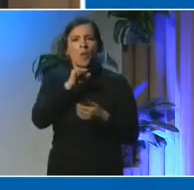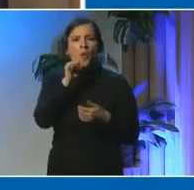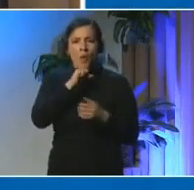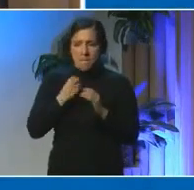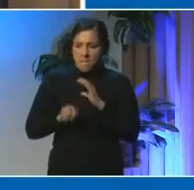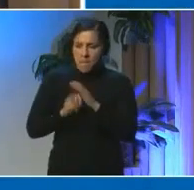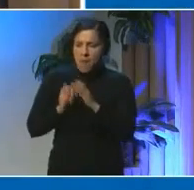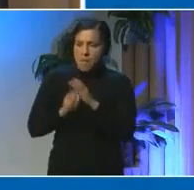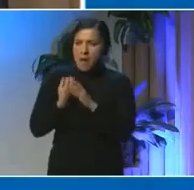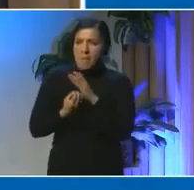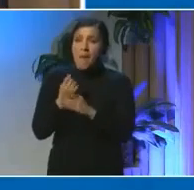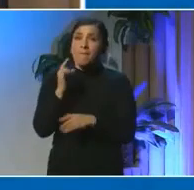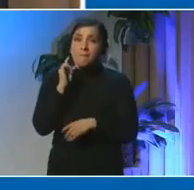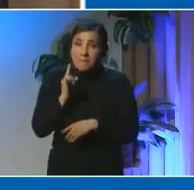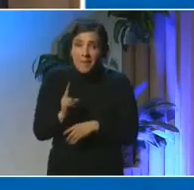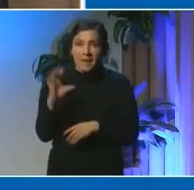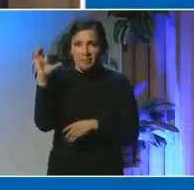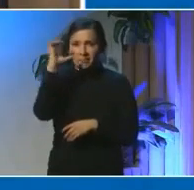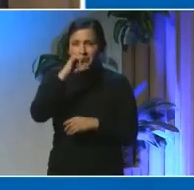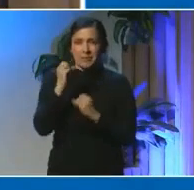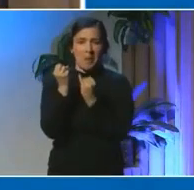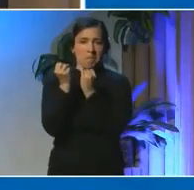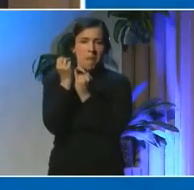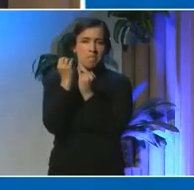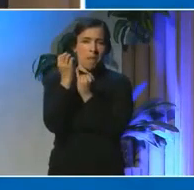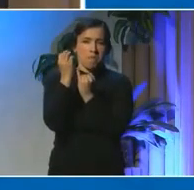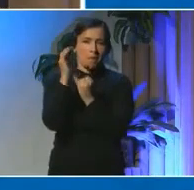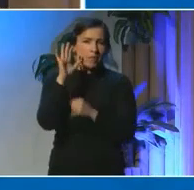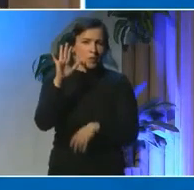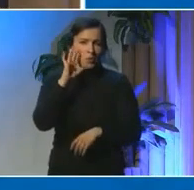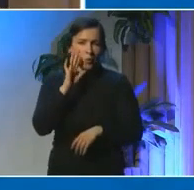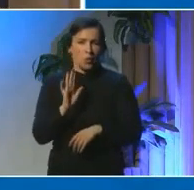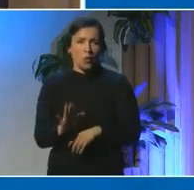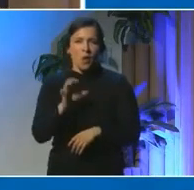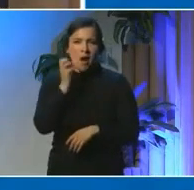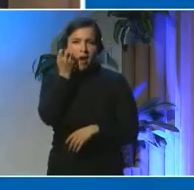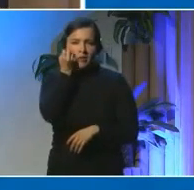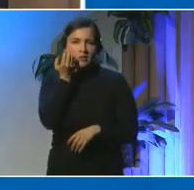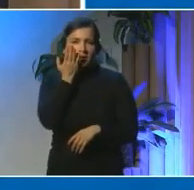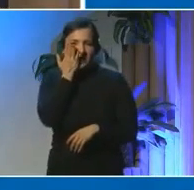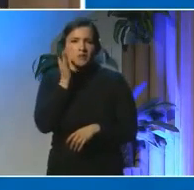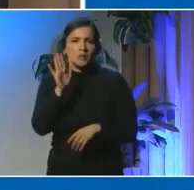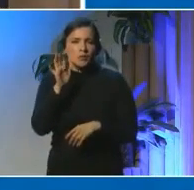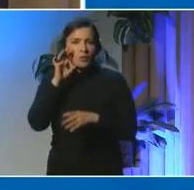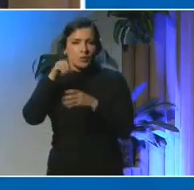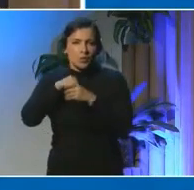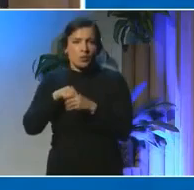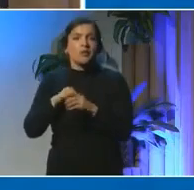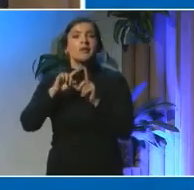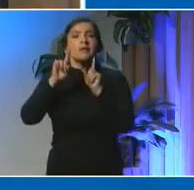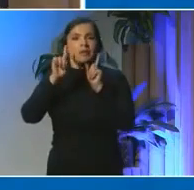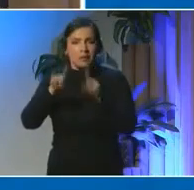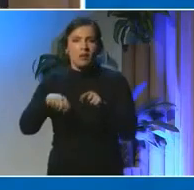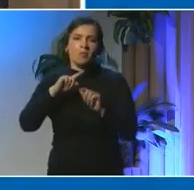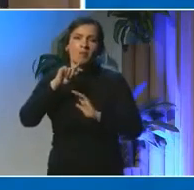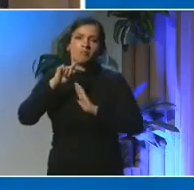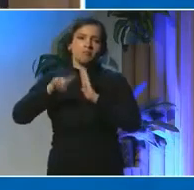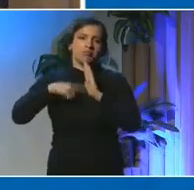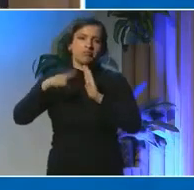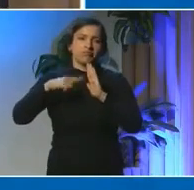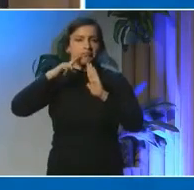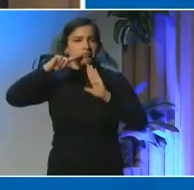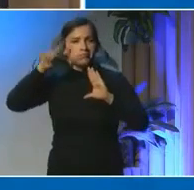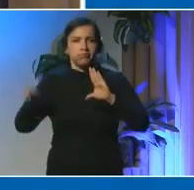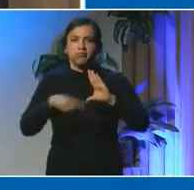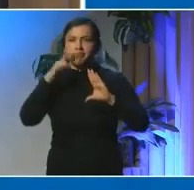de emisiones de gases de efecto invernadero eh Y por supuesto también pensando en la circularidad y para todo esto